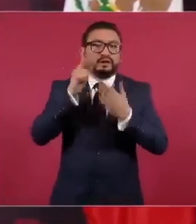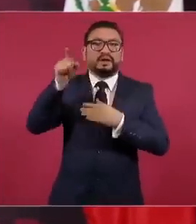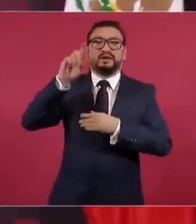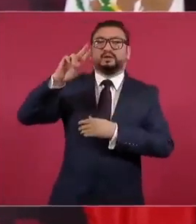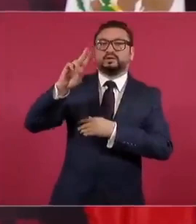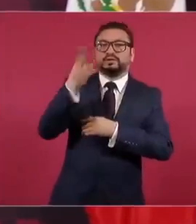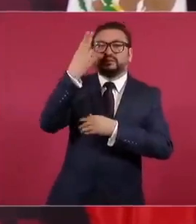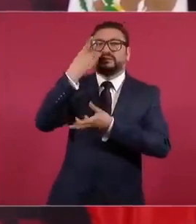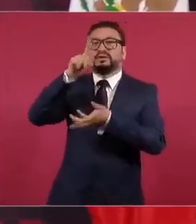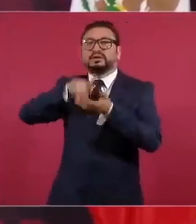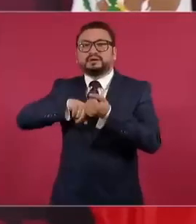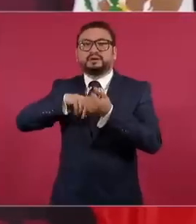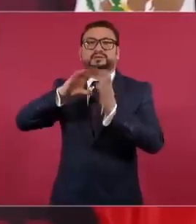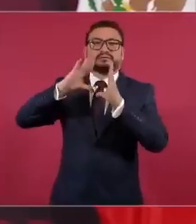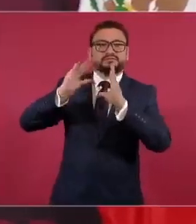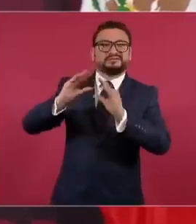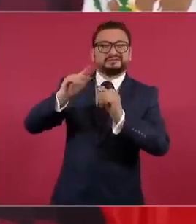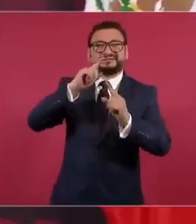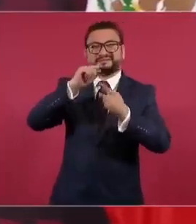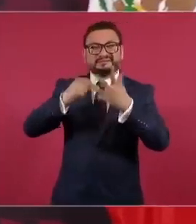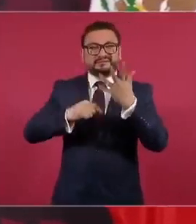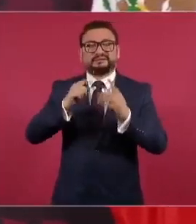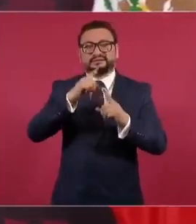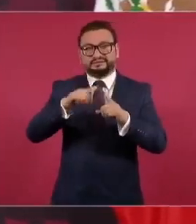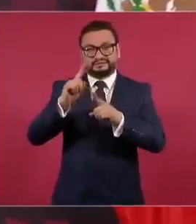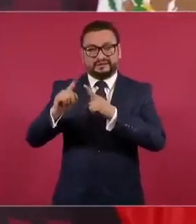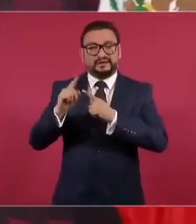de los